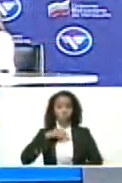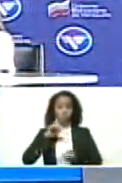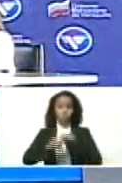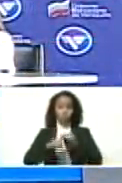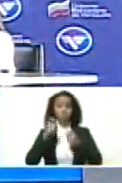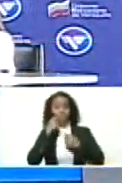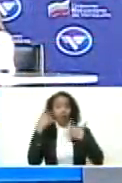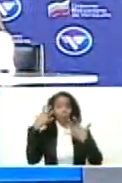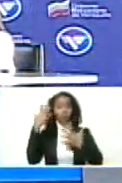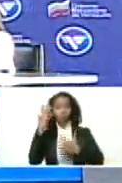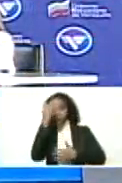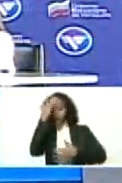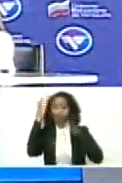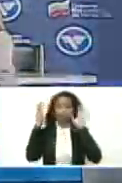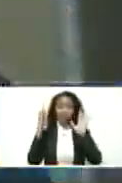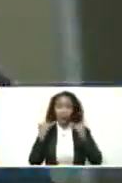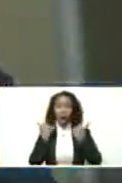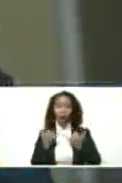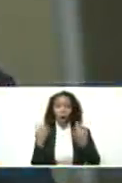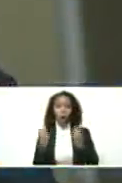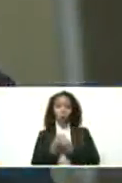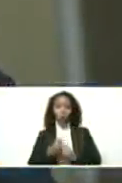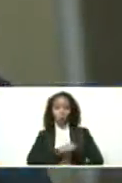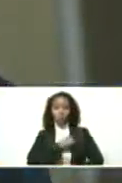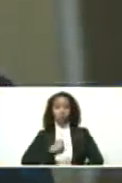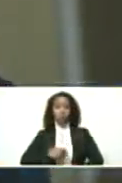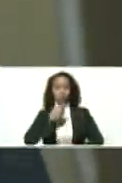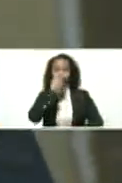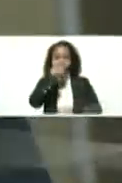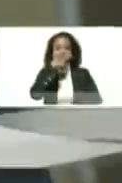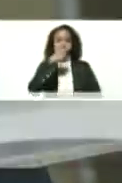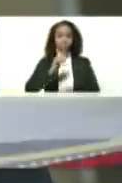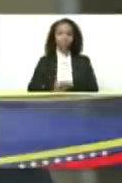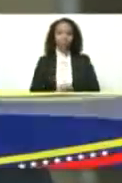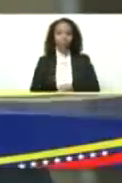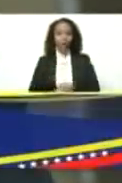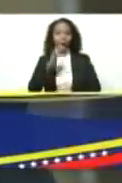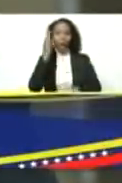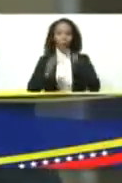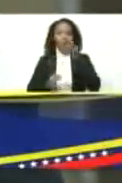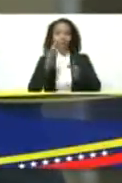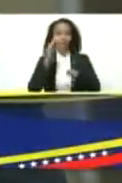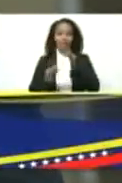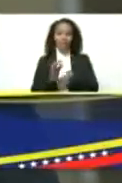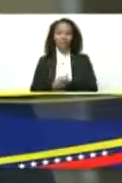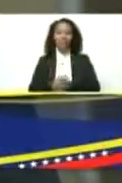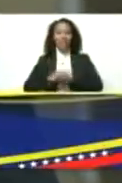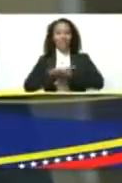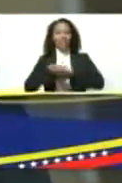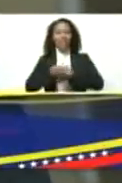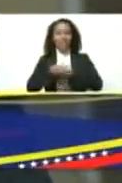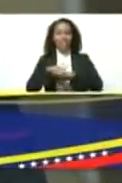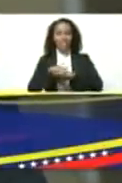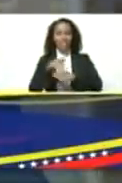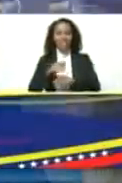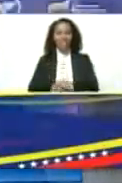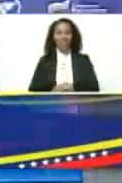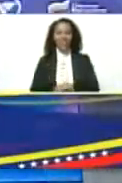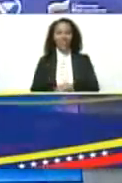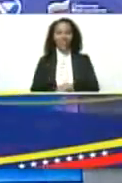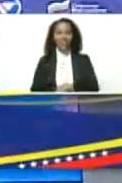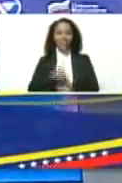en los carnavales ahora, junto a Super Bigote, es abogada. El ministro